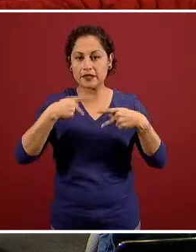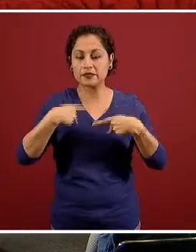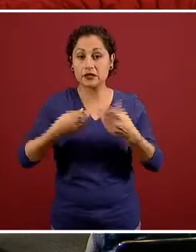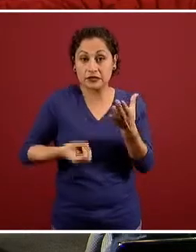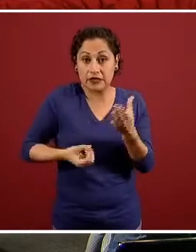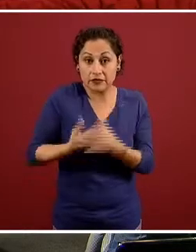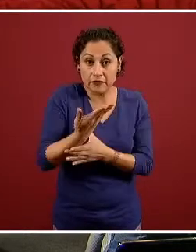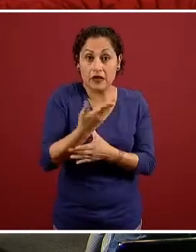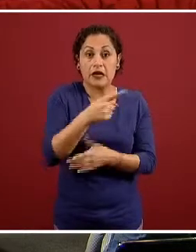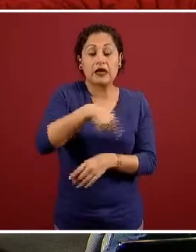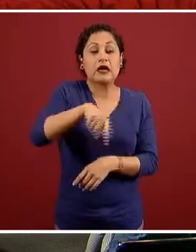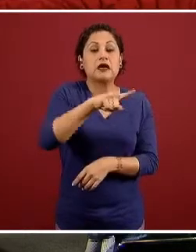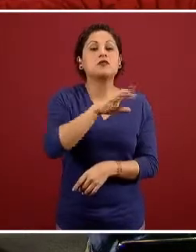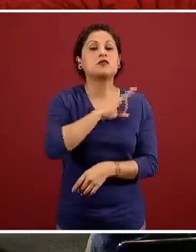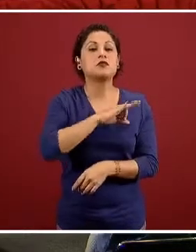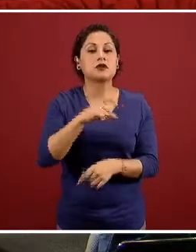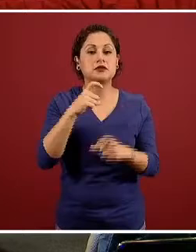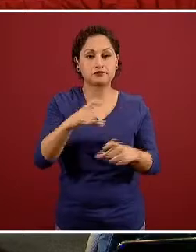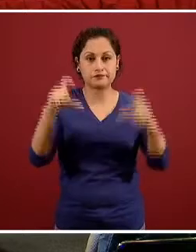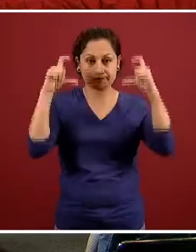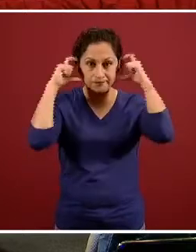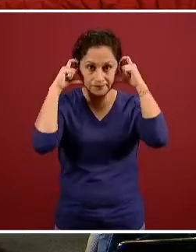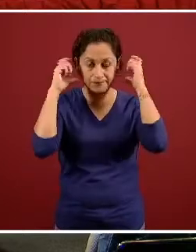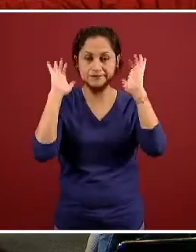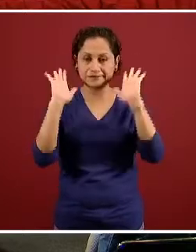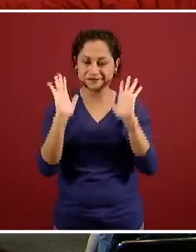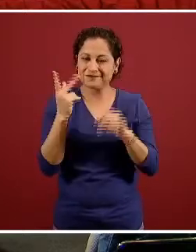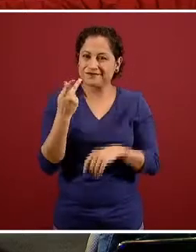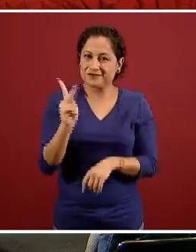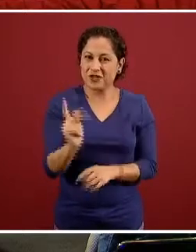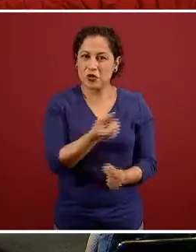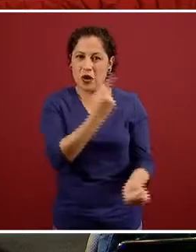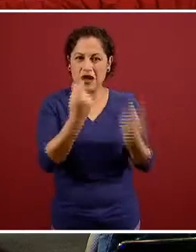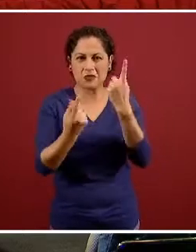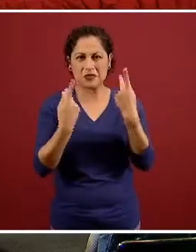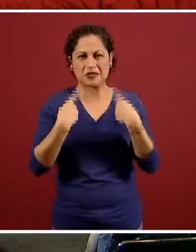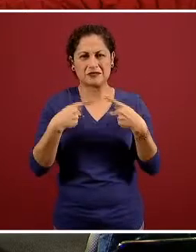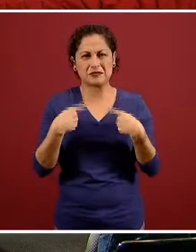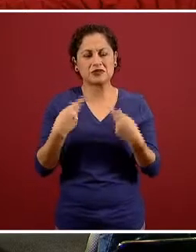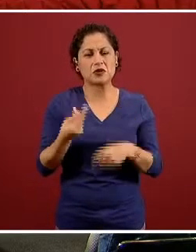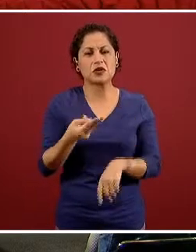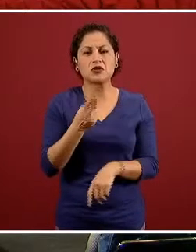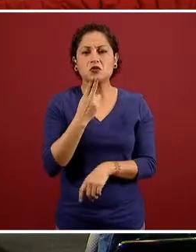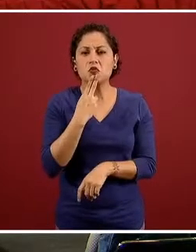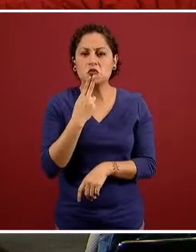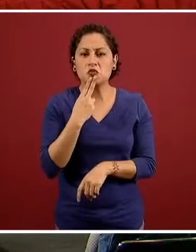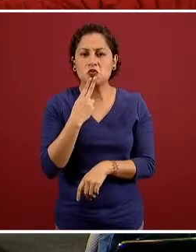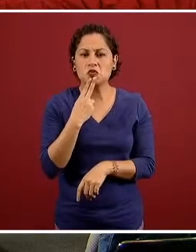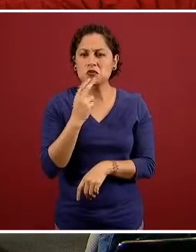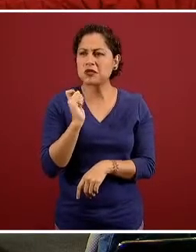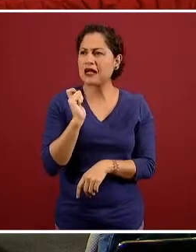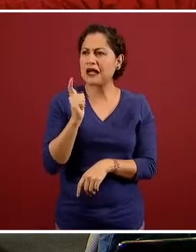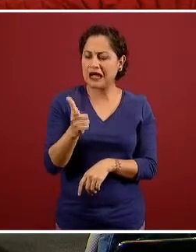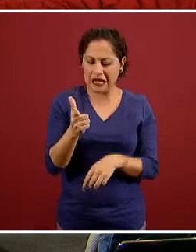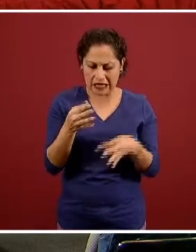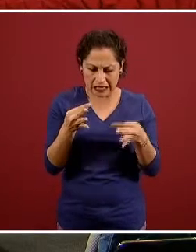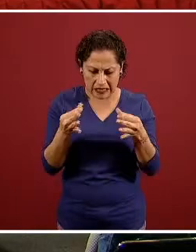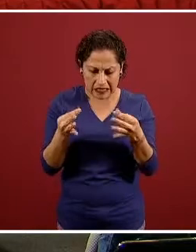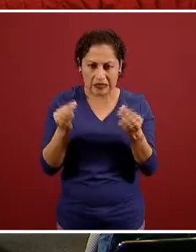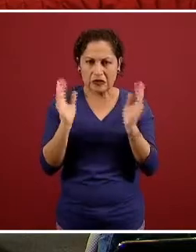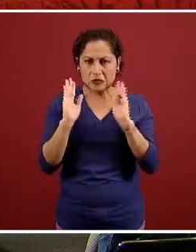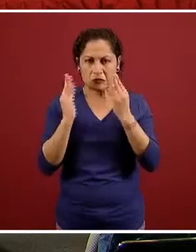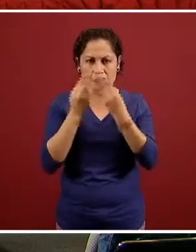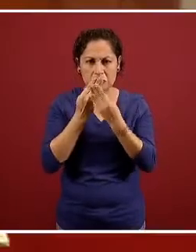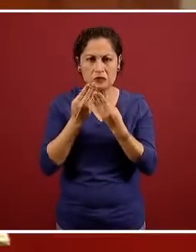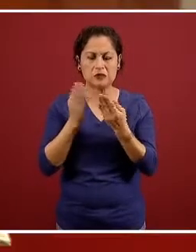público. Sin embargo, hay varias personas que traen un tipo de tela, es decir, mascadas, inclusive